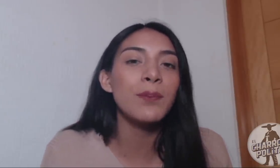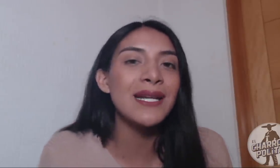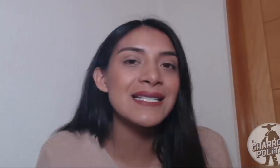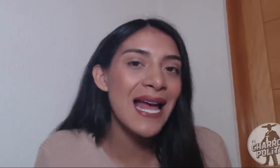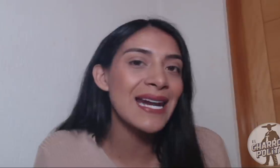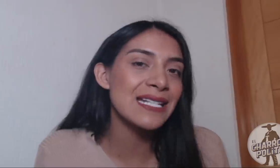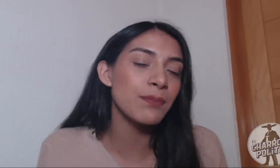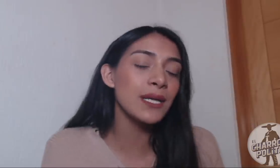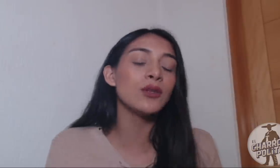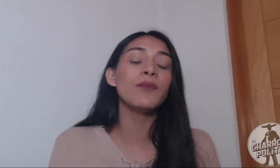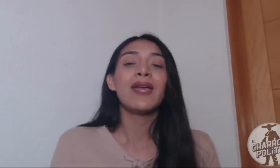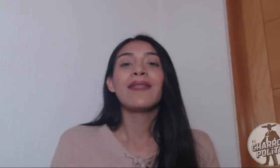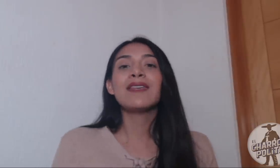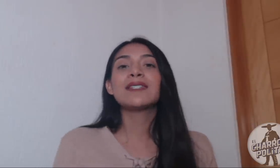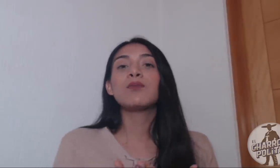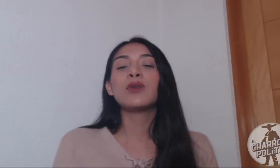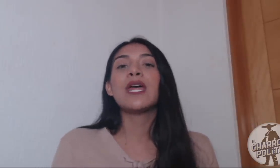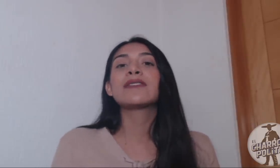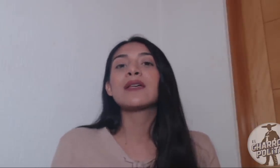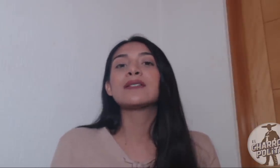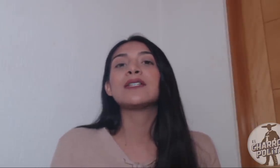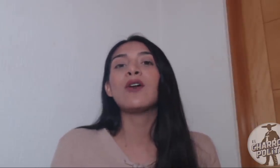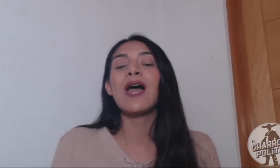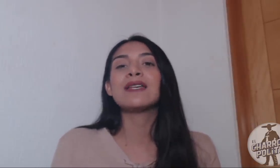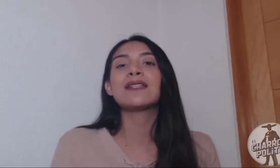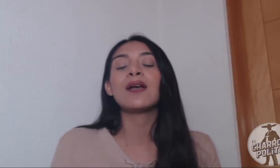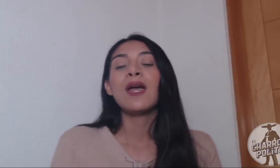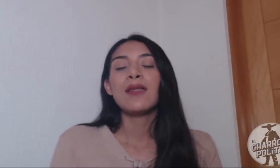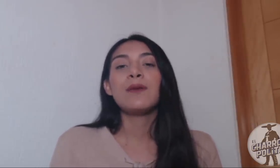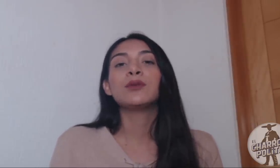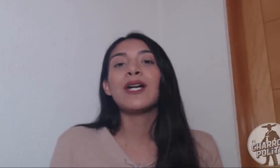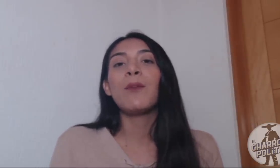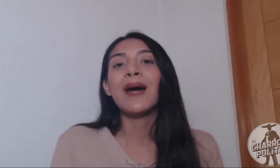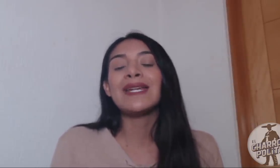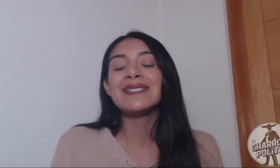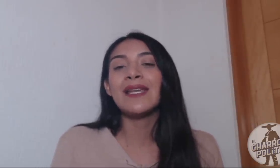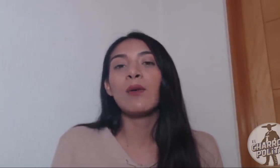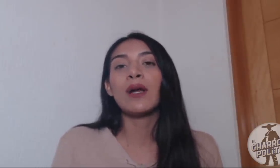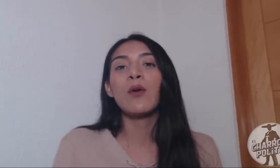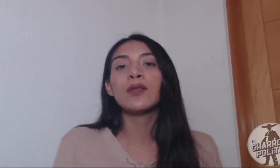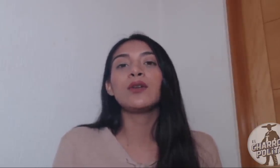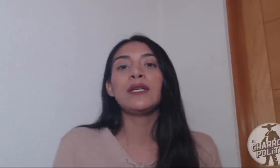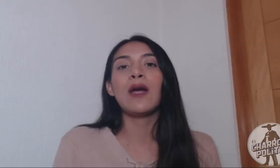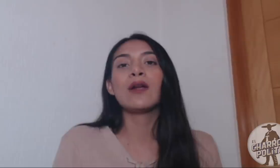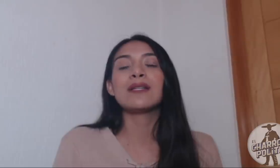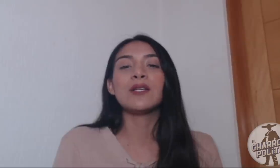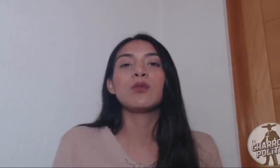comentarios qué opinas al respecto de esta impunidad que ha existido a este diputado panista de